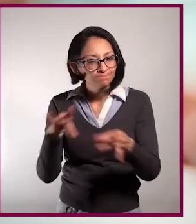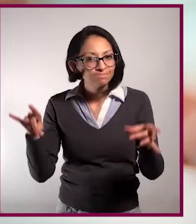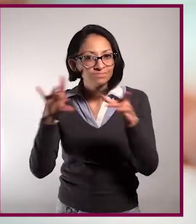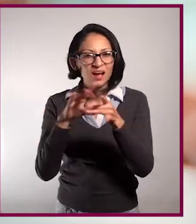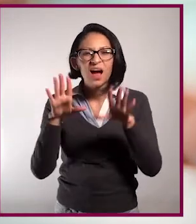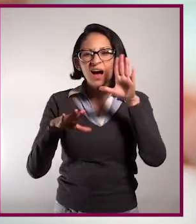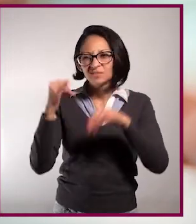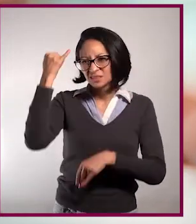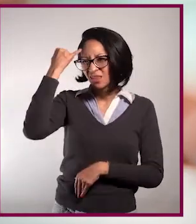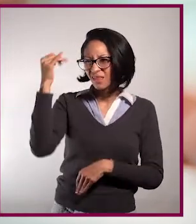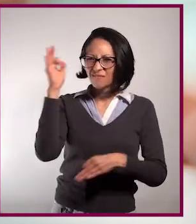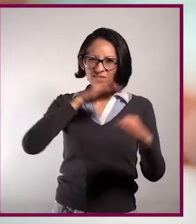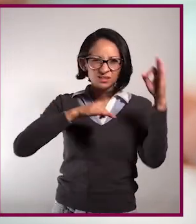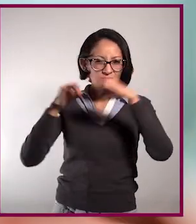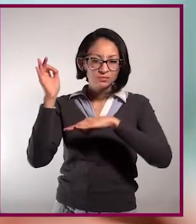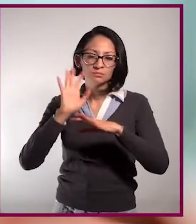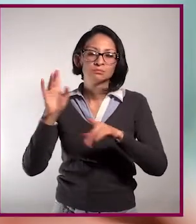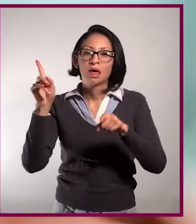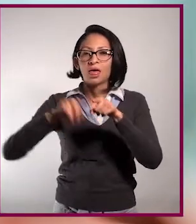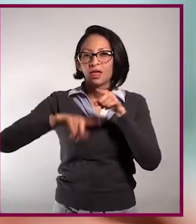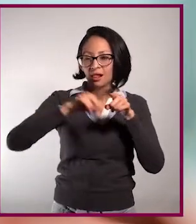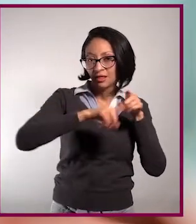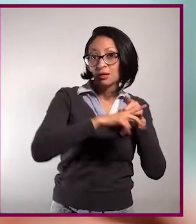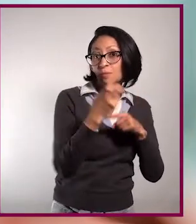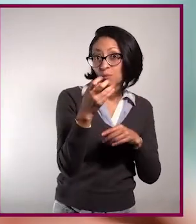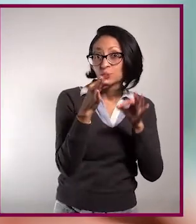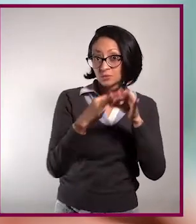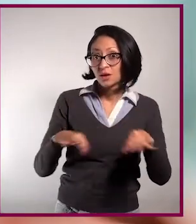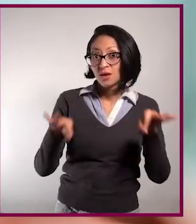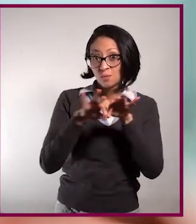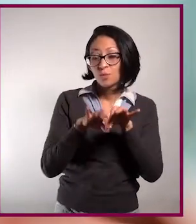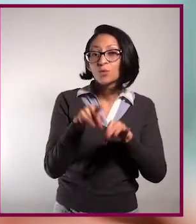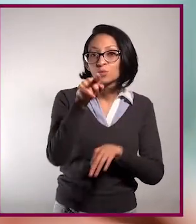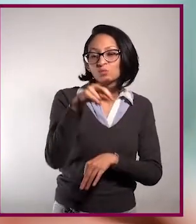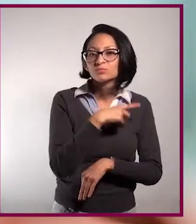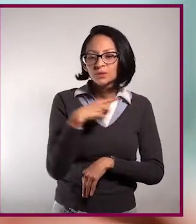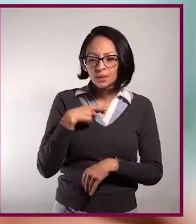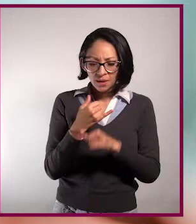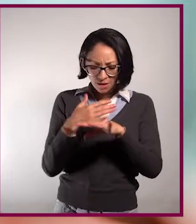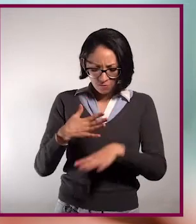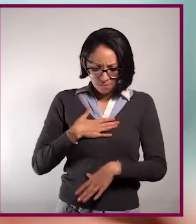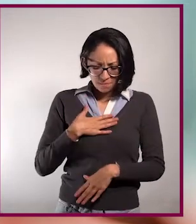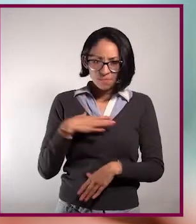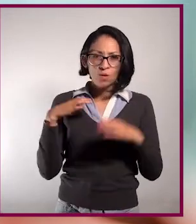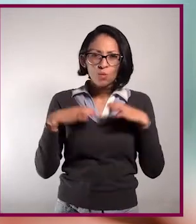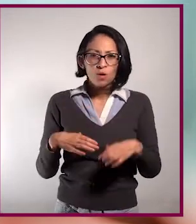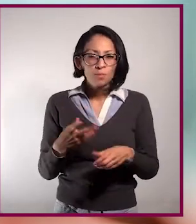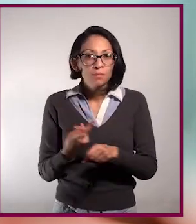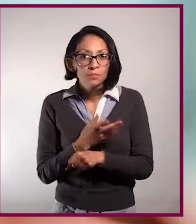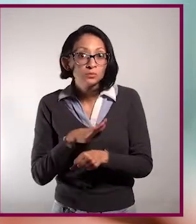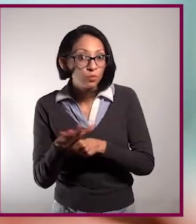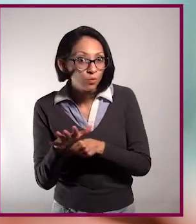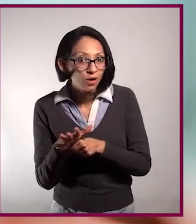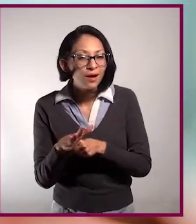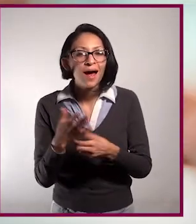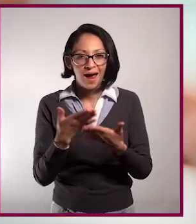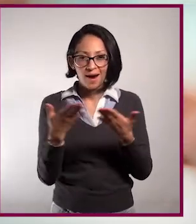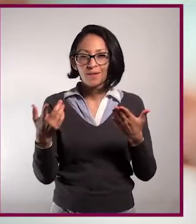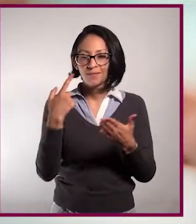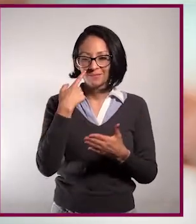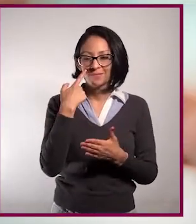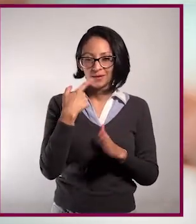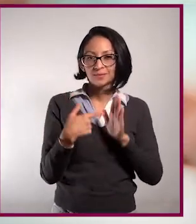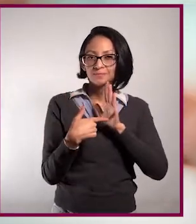la cadena de ideas falsas que la rodean. Por eso es importante que estés bien informada de lo que pasa en tu cuerpo. Para ayudarte en este camino,